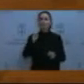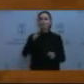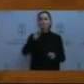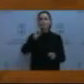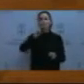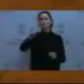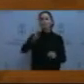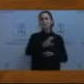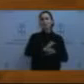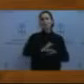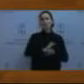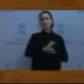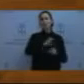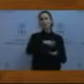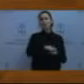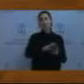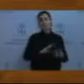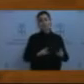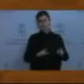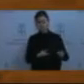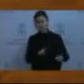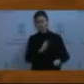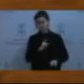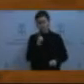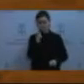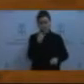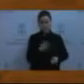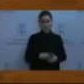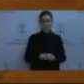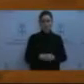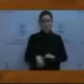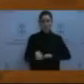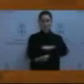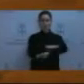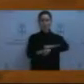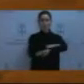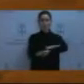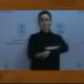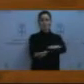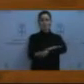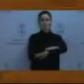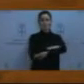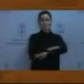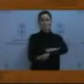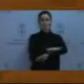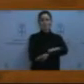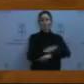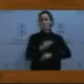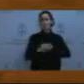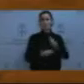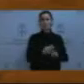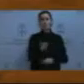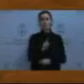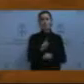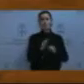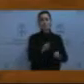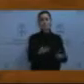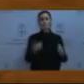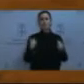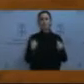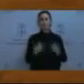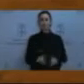la consejería. Y ahí se darán cuenta de que el Gobierno, insisto, no está ejerciendo su